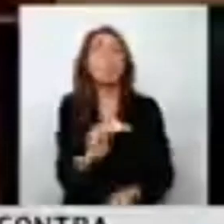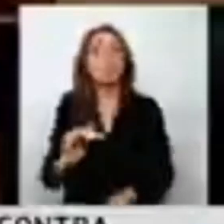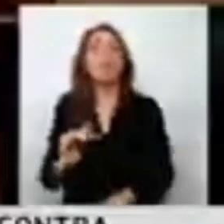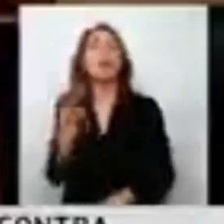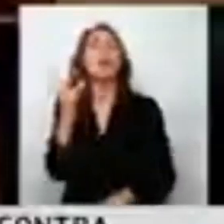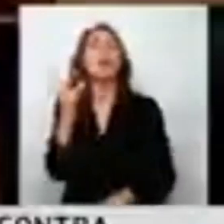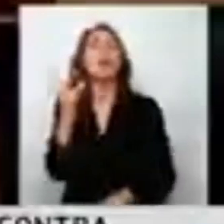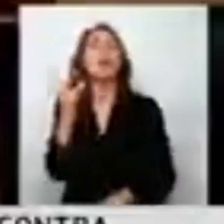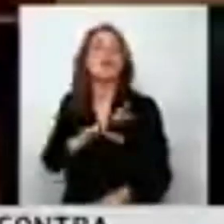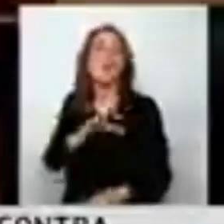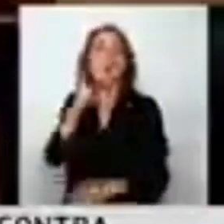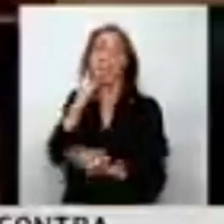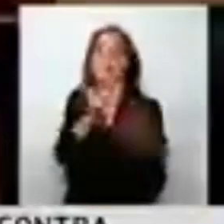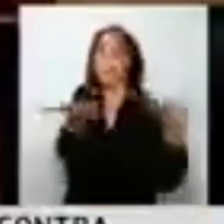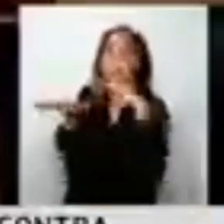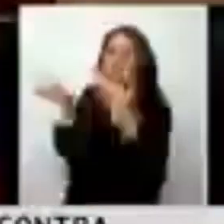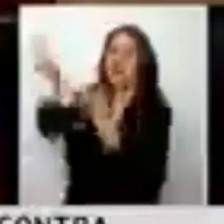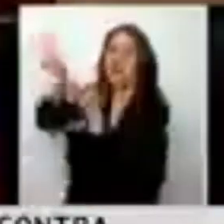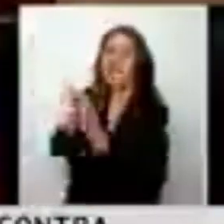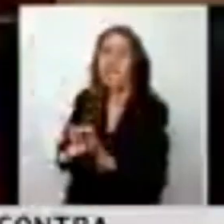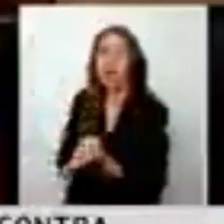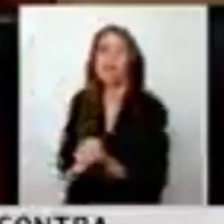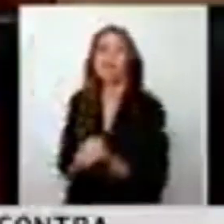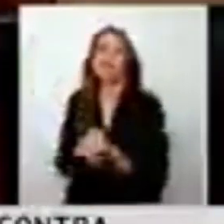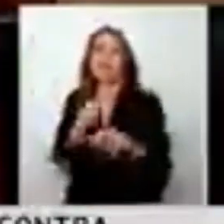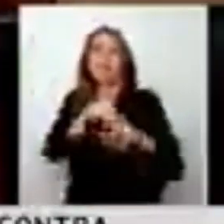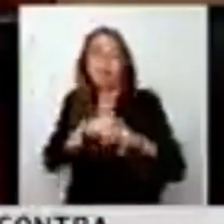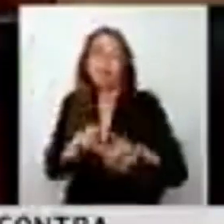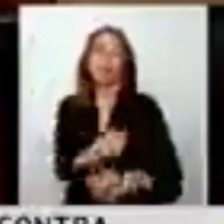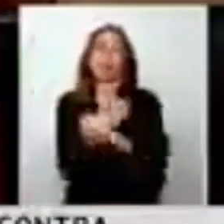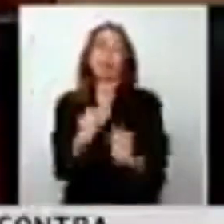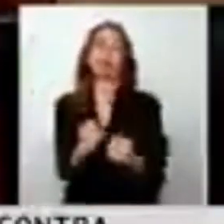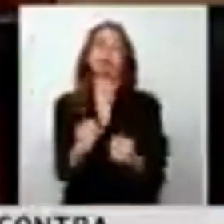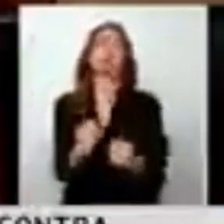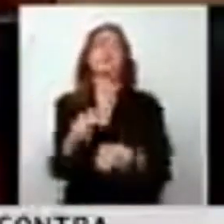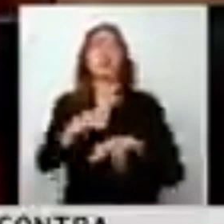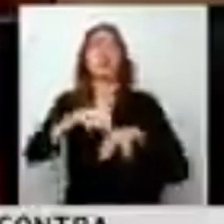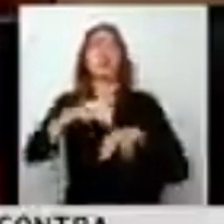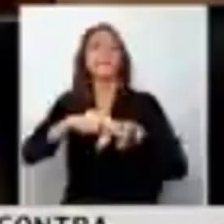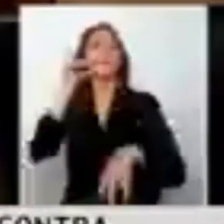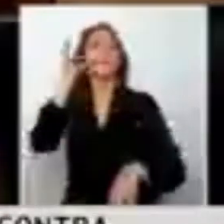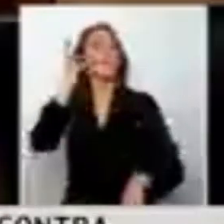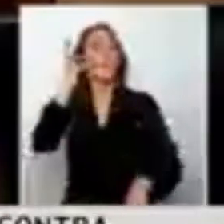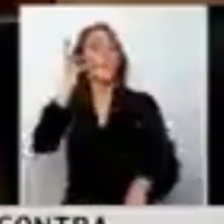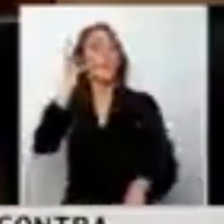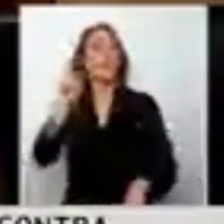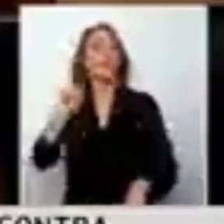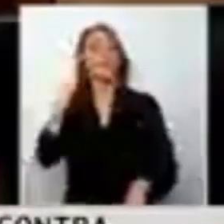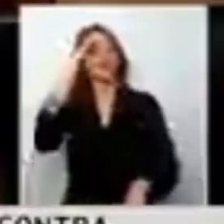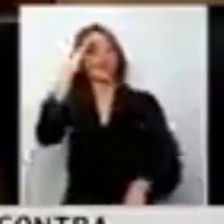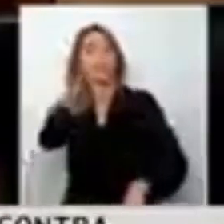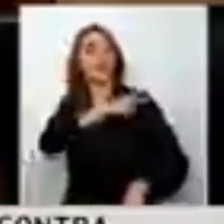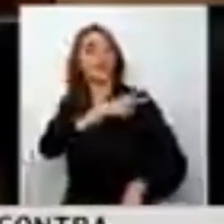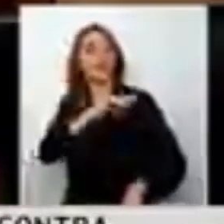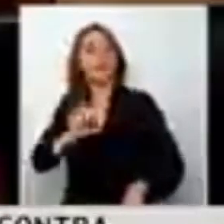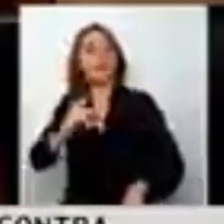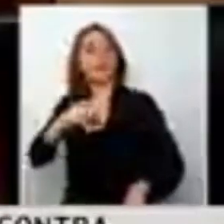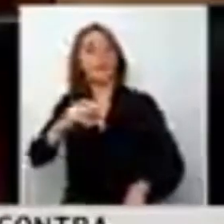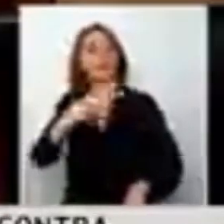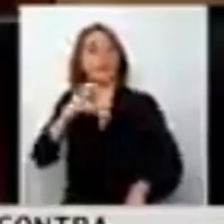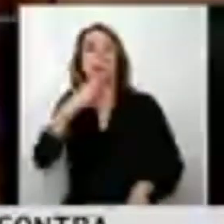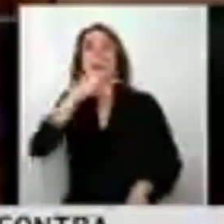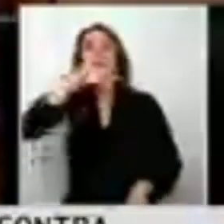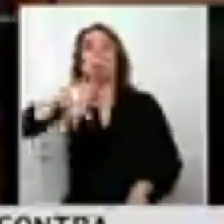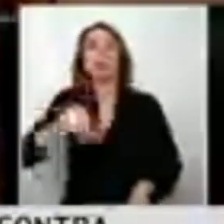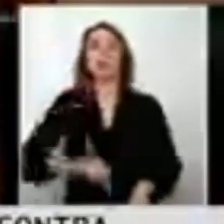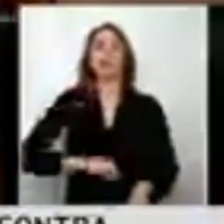sobrepone y hoy día orgullosa dice, viuda del suboficial Eugenio Naín. Que este Congreso por una vez